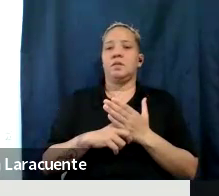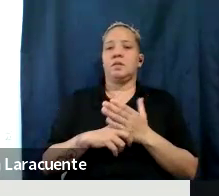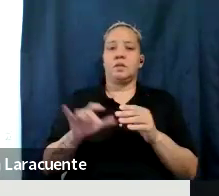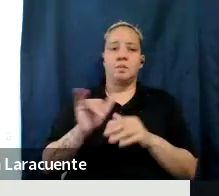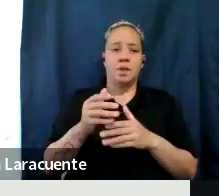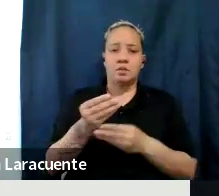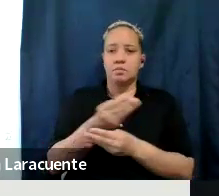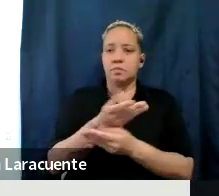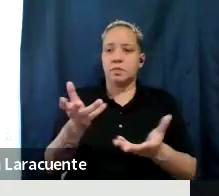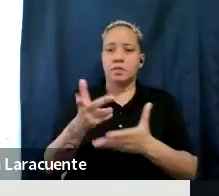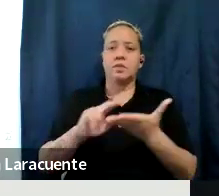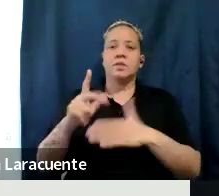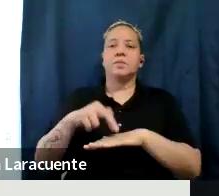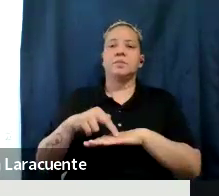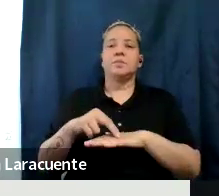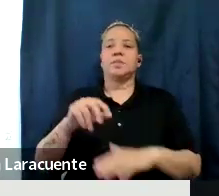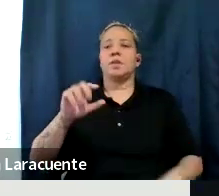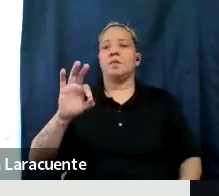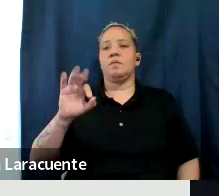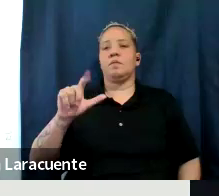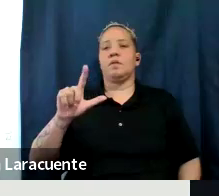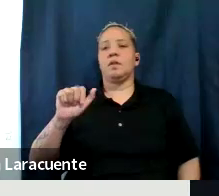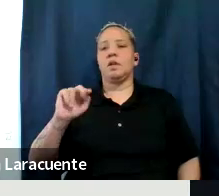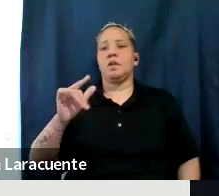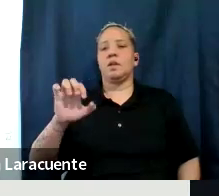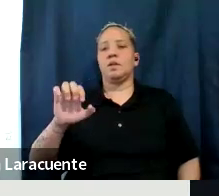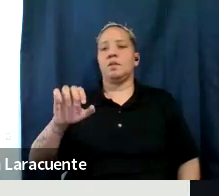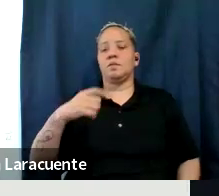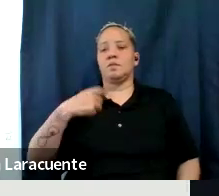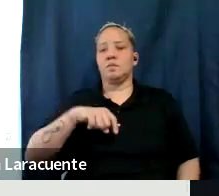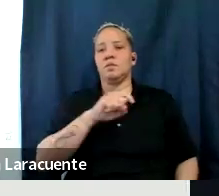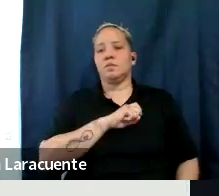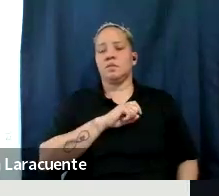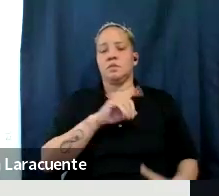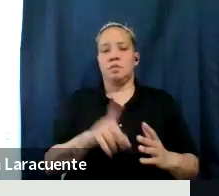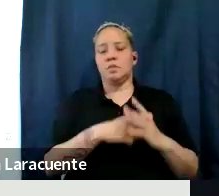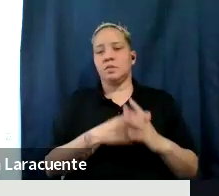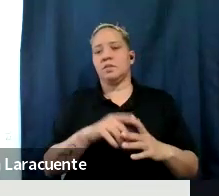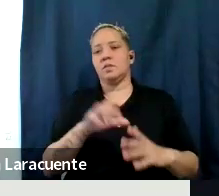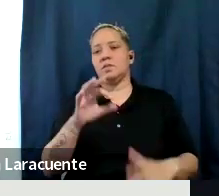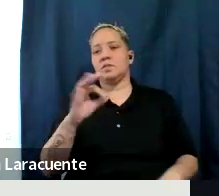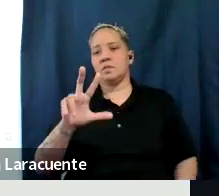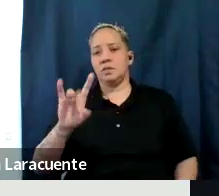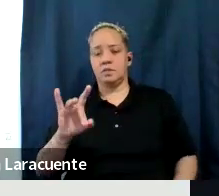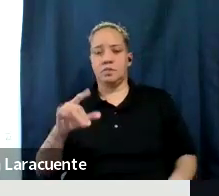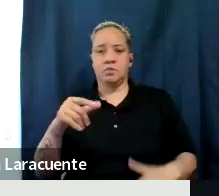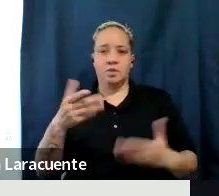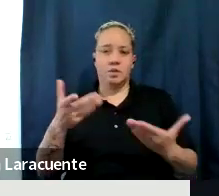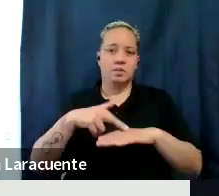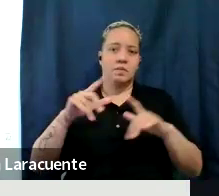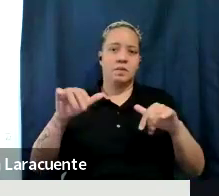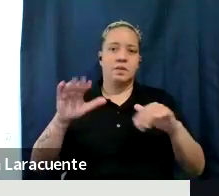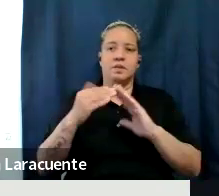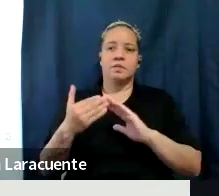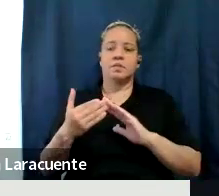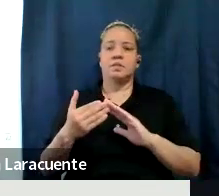Rico. La falange española tendrá arraigo, sobre todo a partir de 1938, en la isla, en varias ciudades,